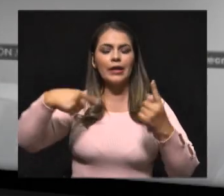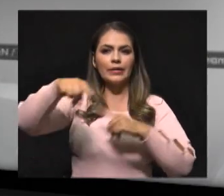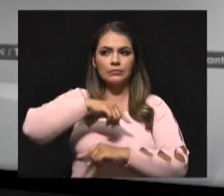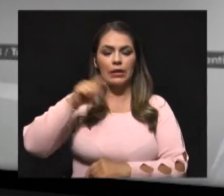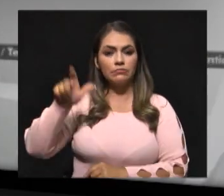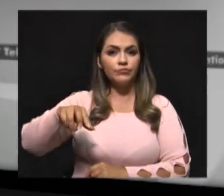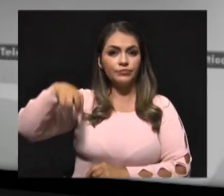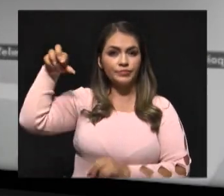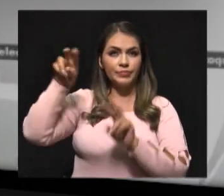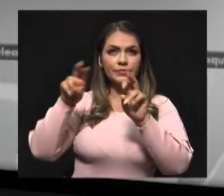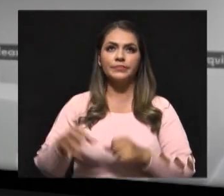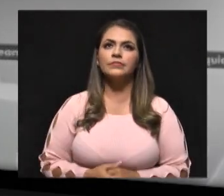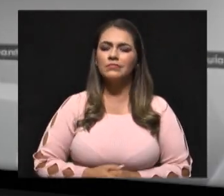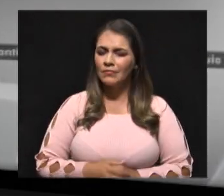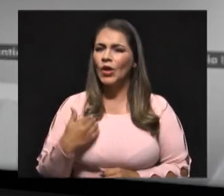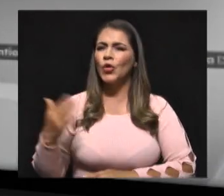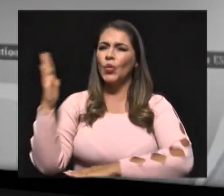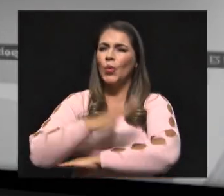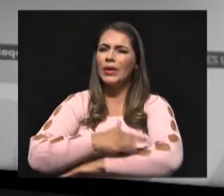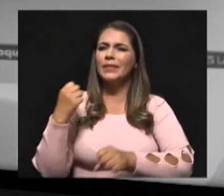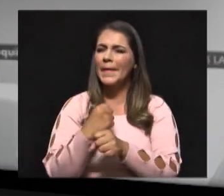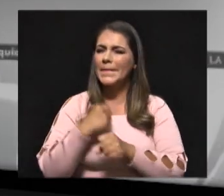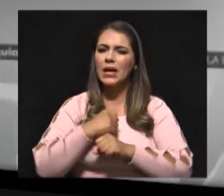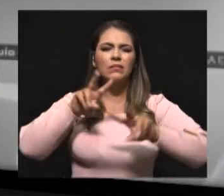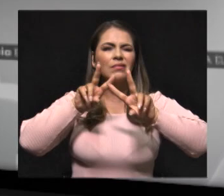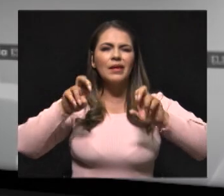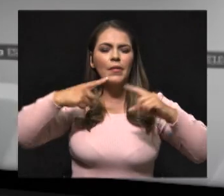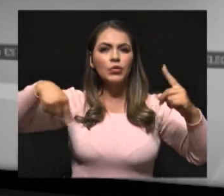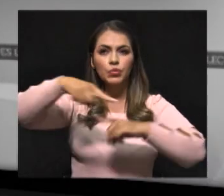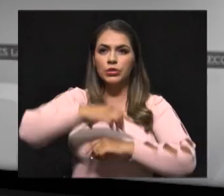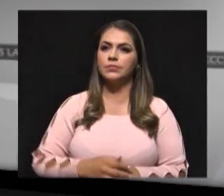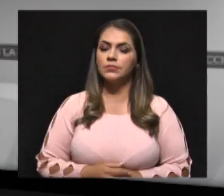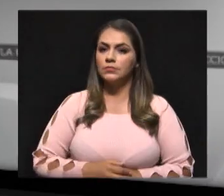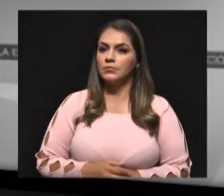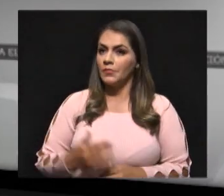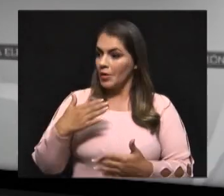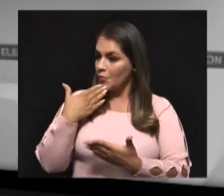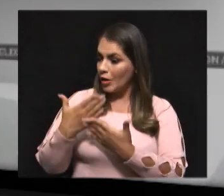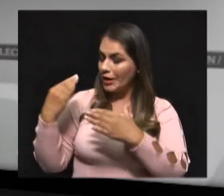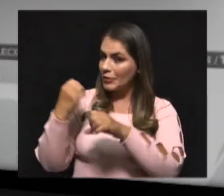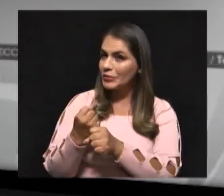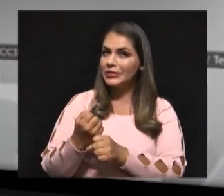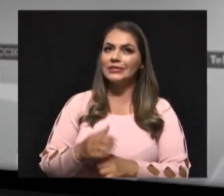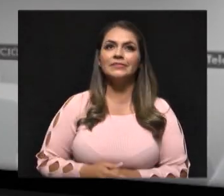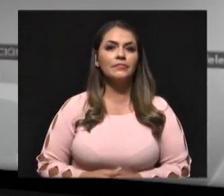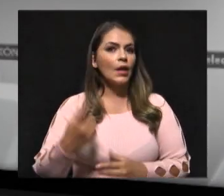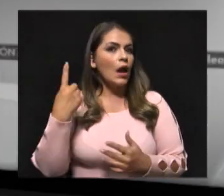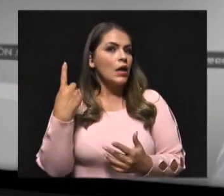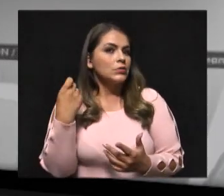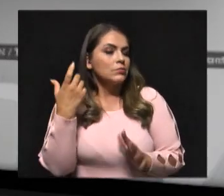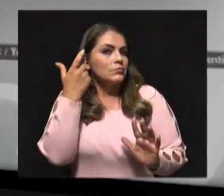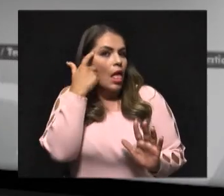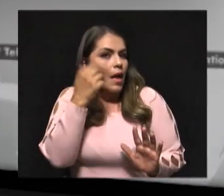una experta en el tema que todo el día trabaja en función del turismo pues ana maría de nuevo buenas noches y ayer nos fuimos con